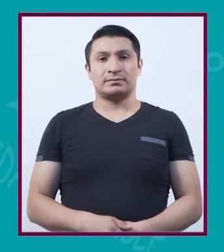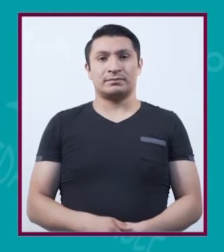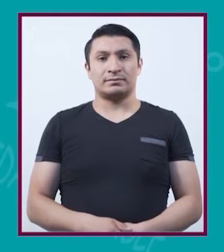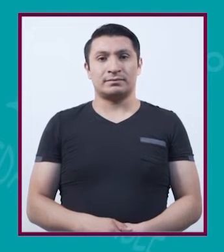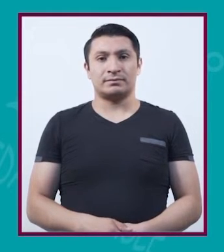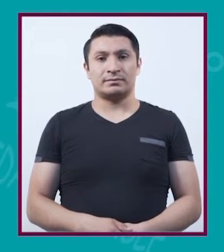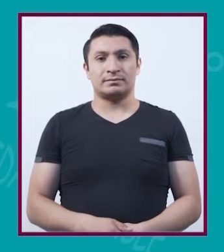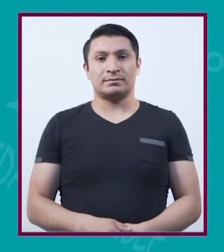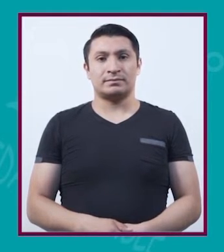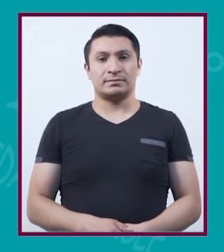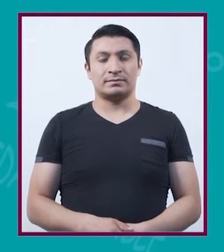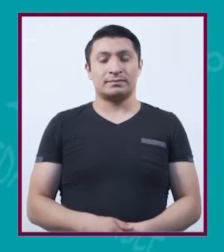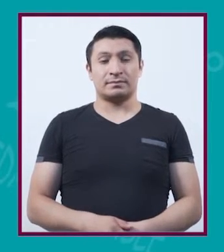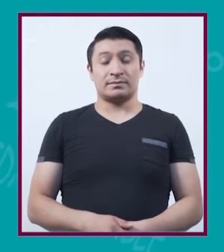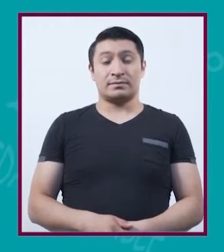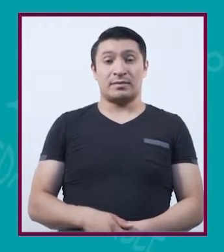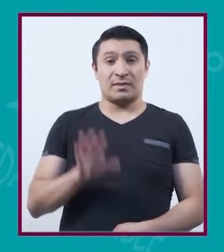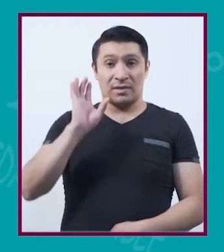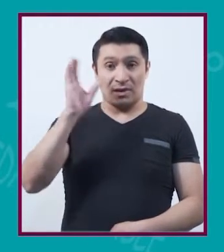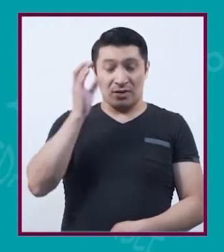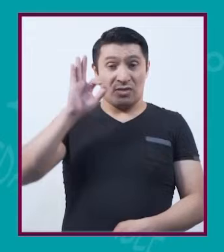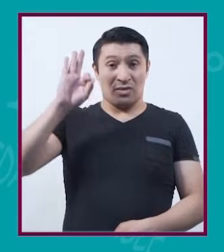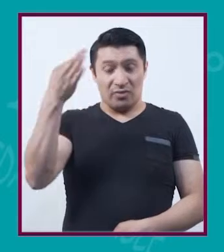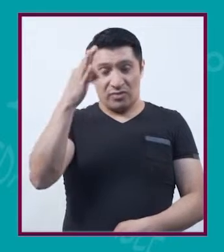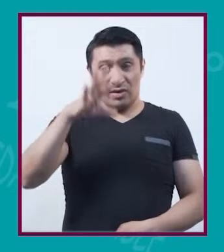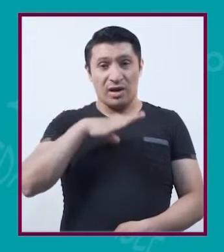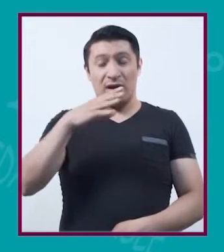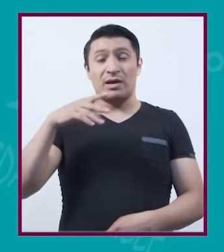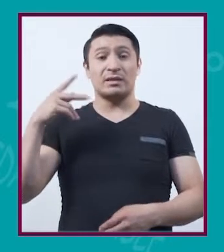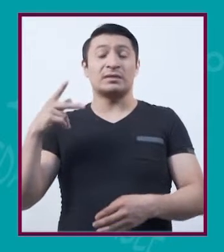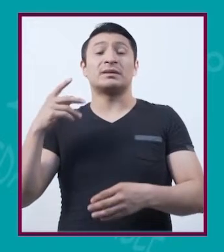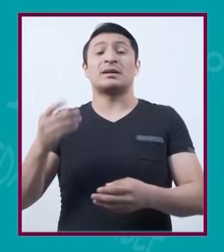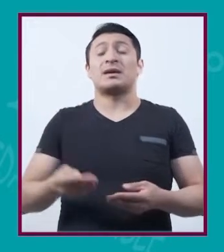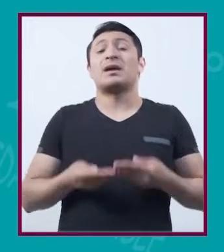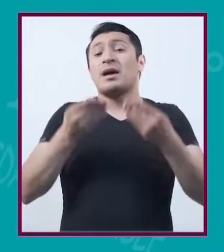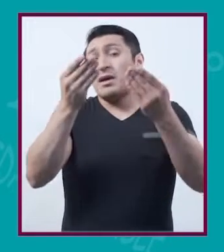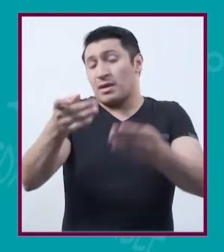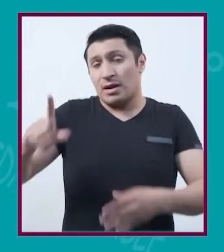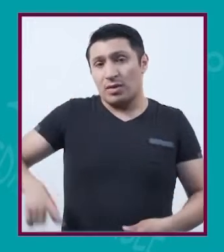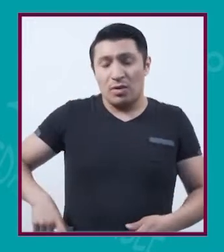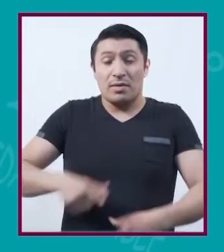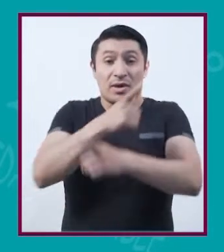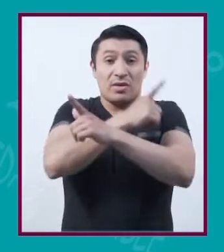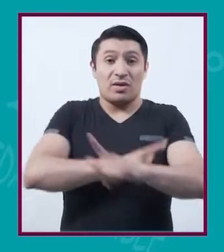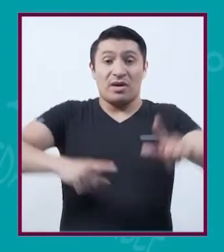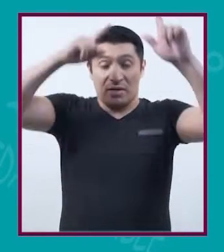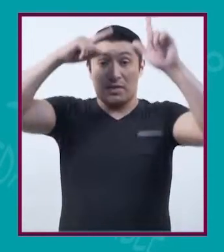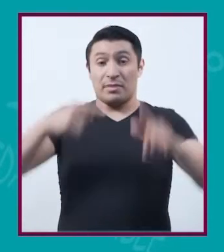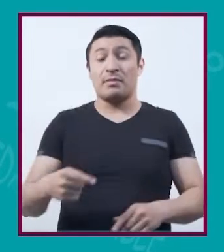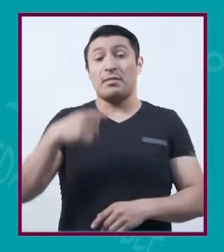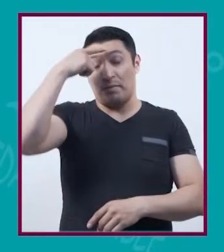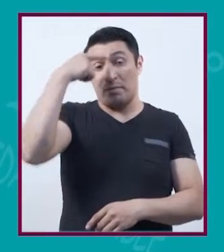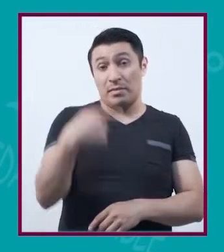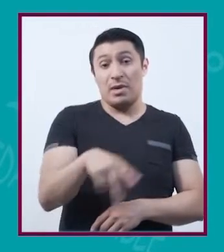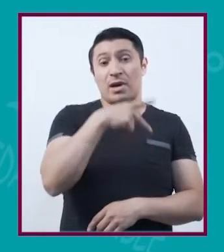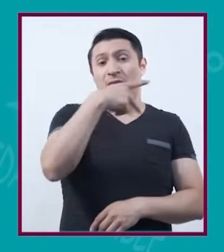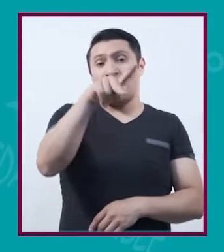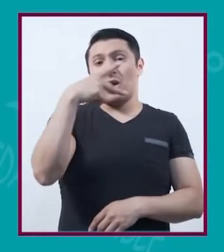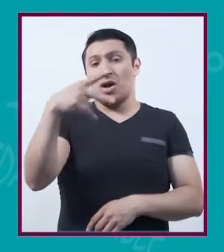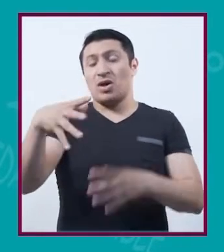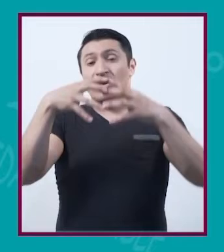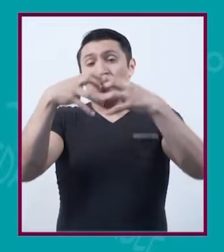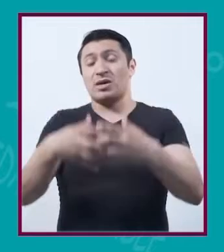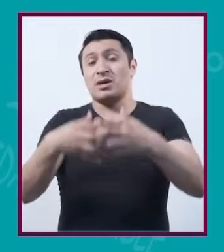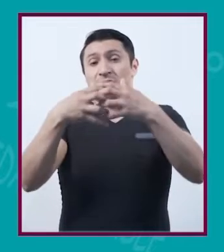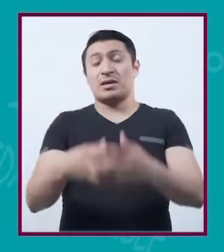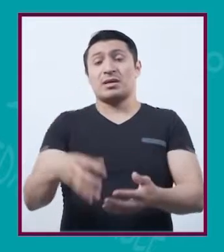Durante el federalismo, se dotó a las provincias de soberanía y libertad para crear sus propios sistemas tributarios, mientras que a la